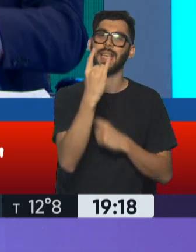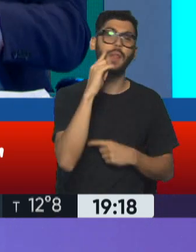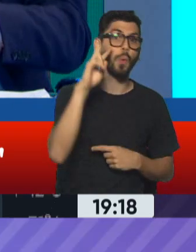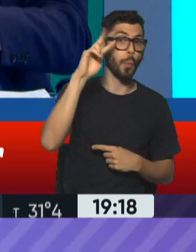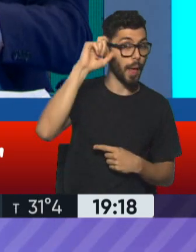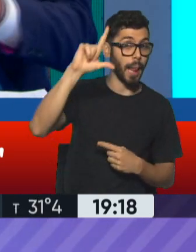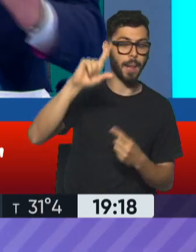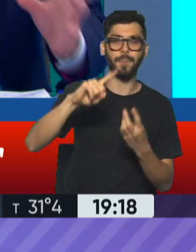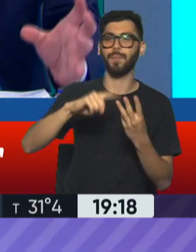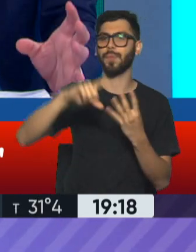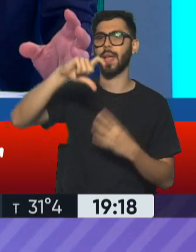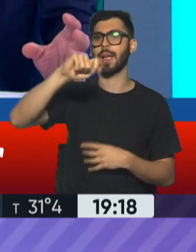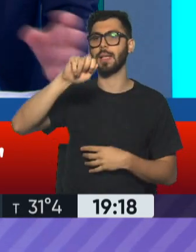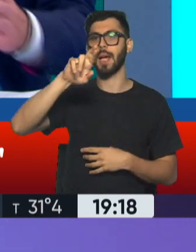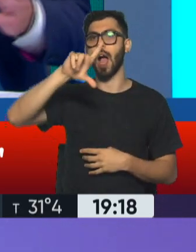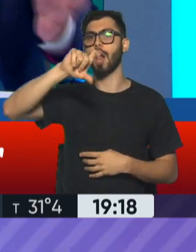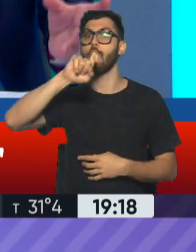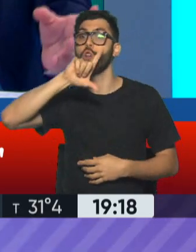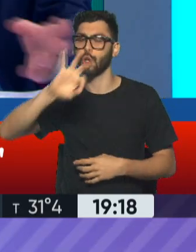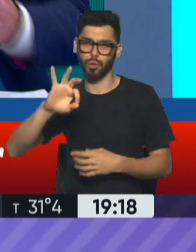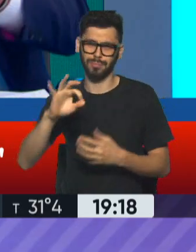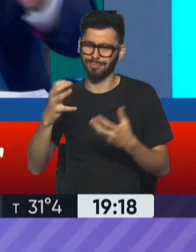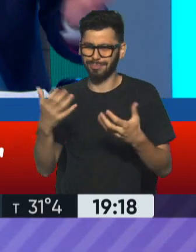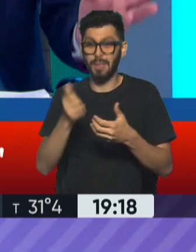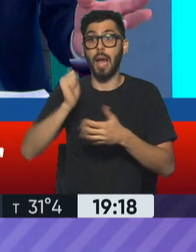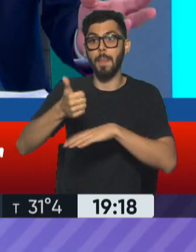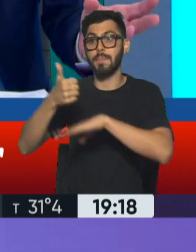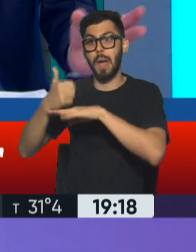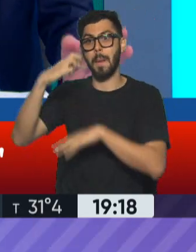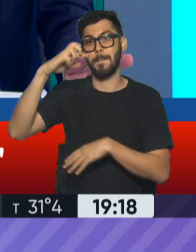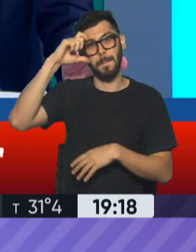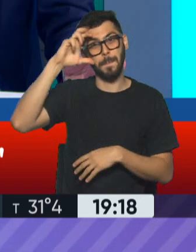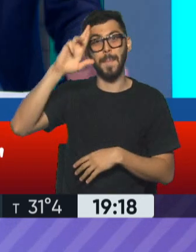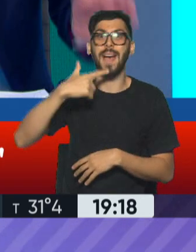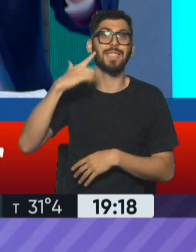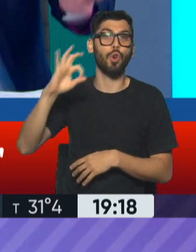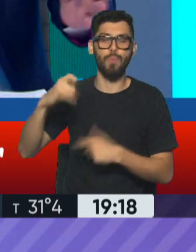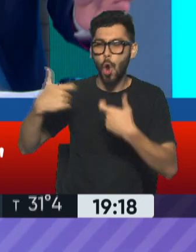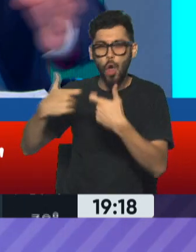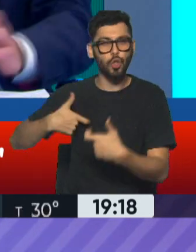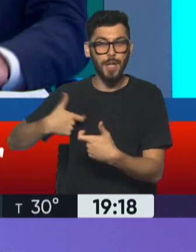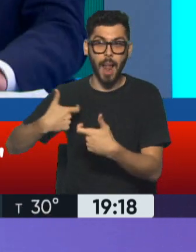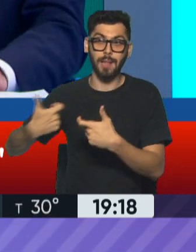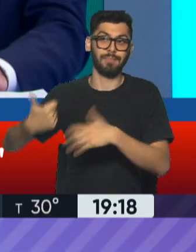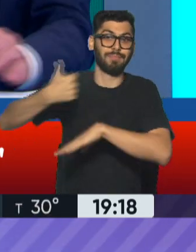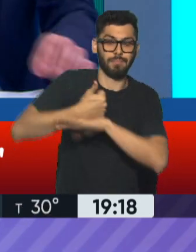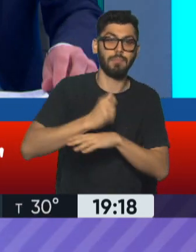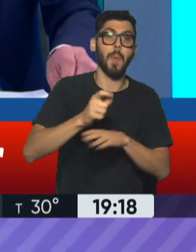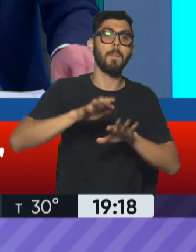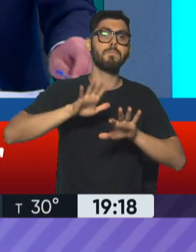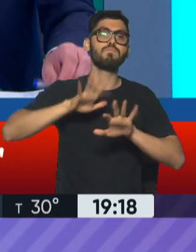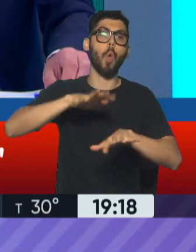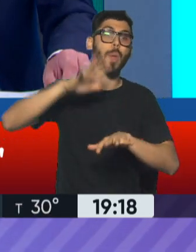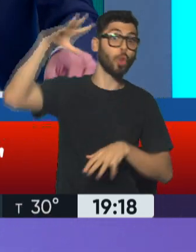Carlotto, estaba toda la representación, ni hablar, estaba Emilio Pérsico, representante de todas las organizaciones sociales. De hecho, estaba el Movimiento Evita junto con la Cápora,